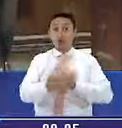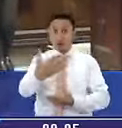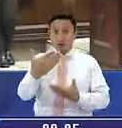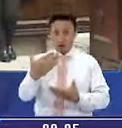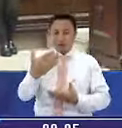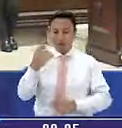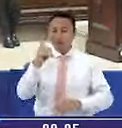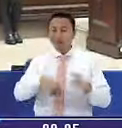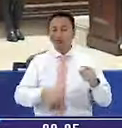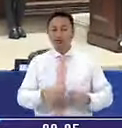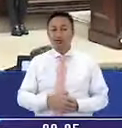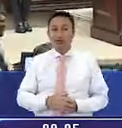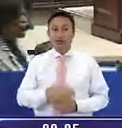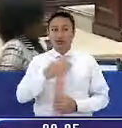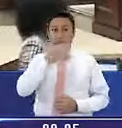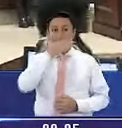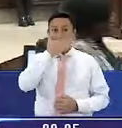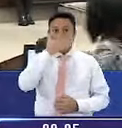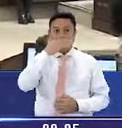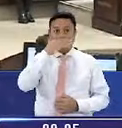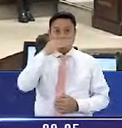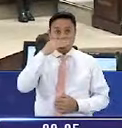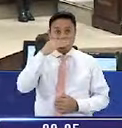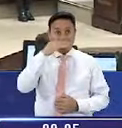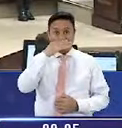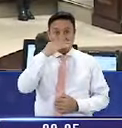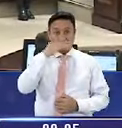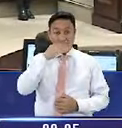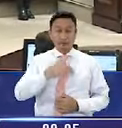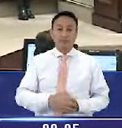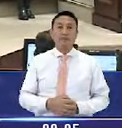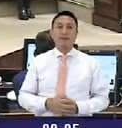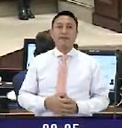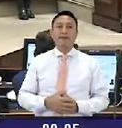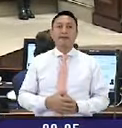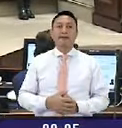político contra Diana Salazar, informó Álvaro Terán.